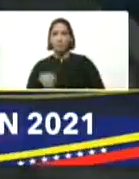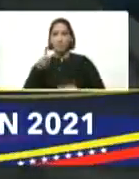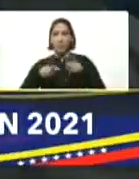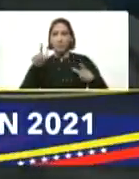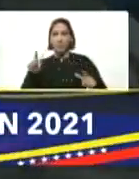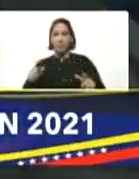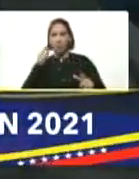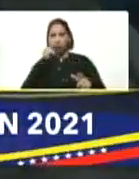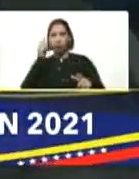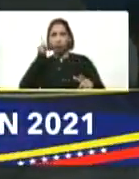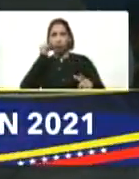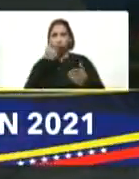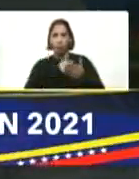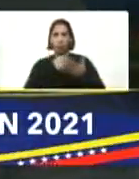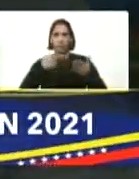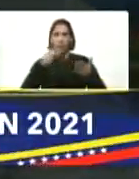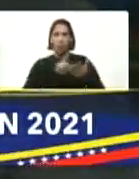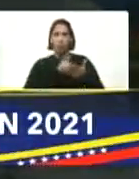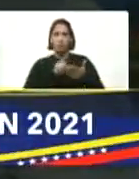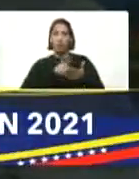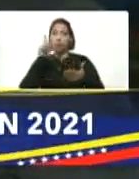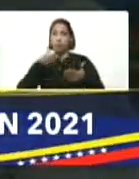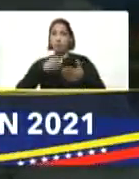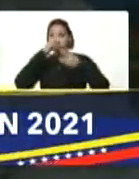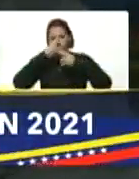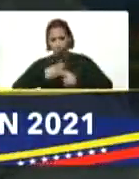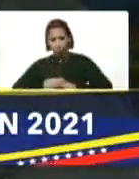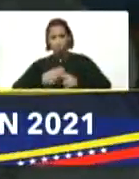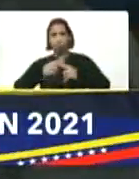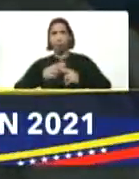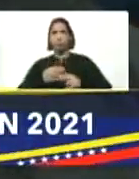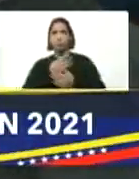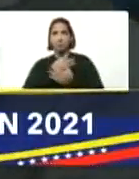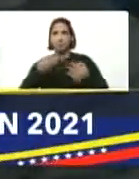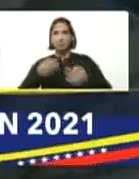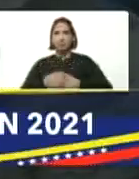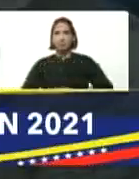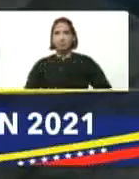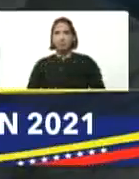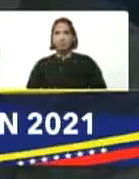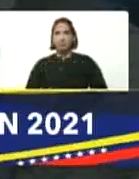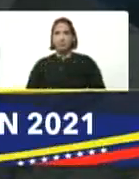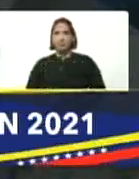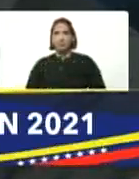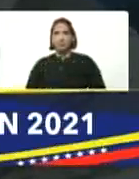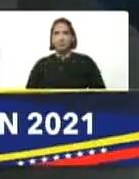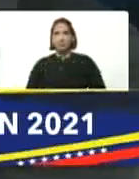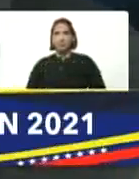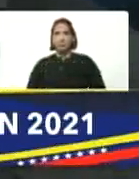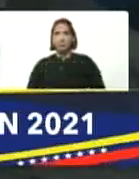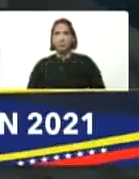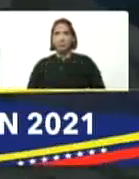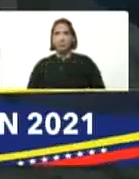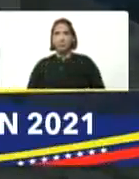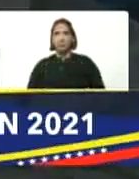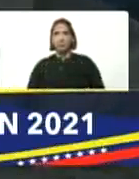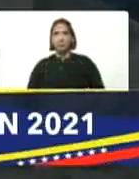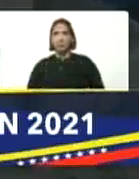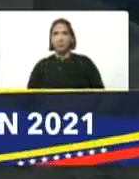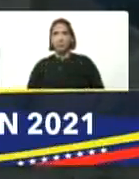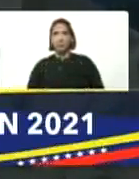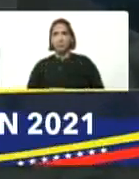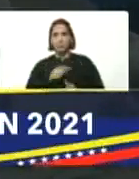las autoras. Esto me parece también que es un rasgo extremadamente importante. Por consiguiente, tres consideraciones y una